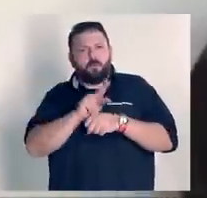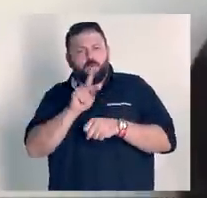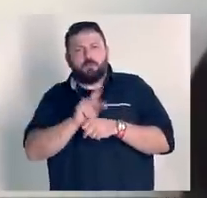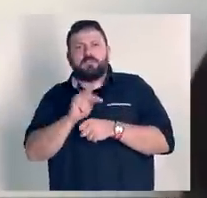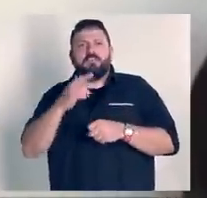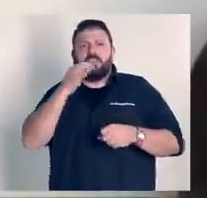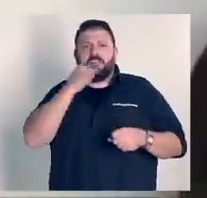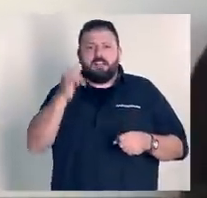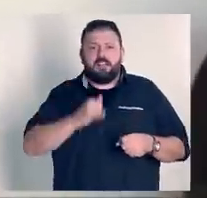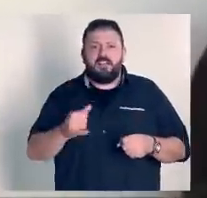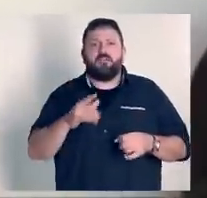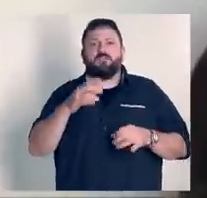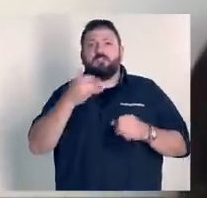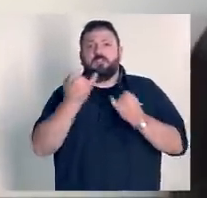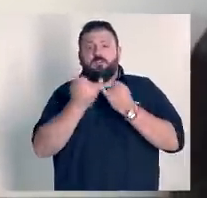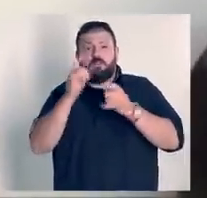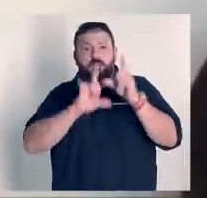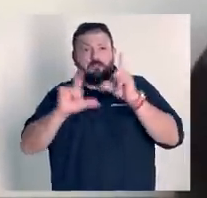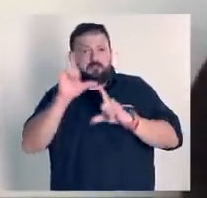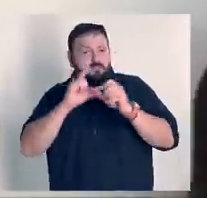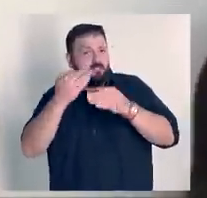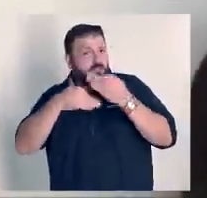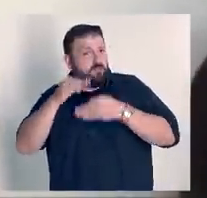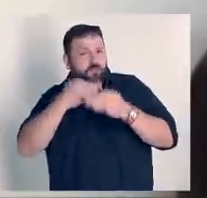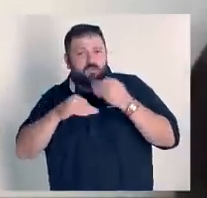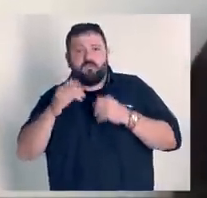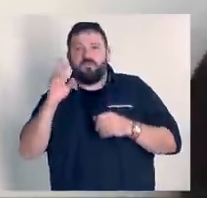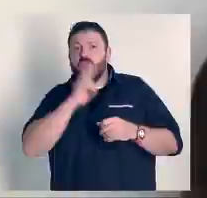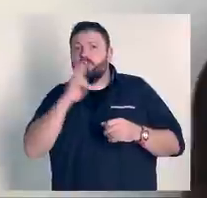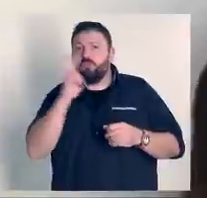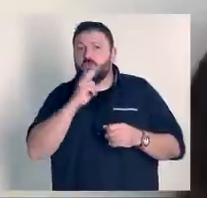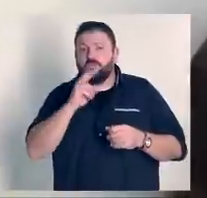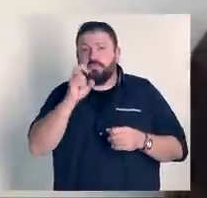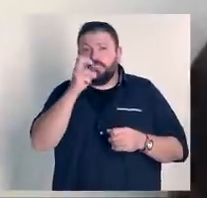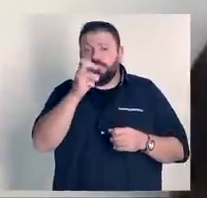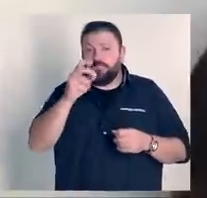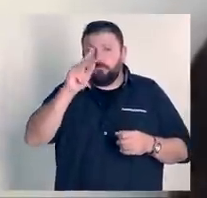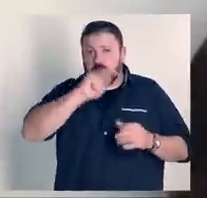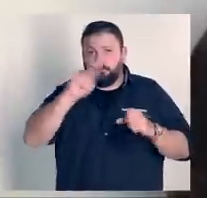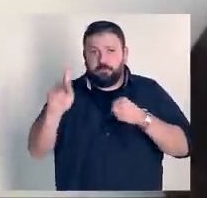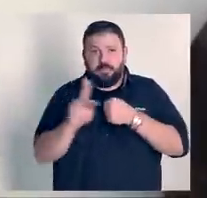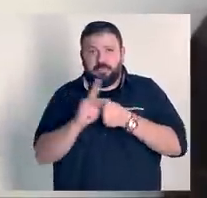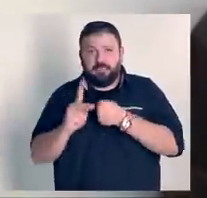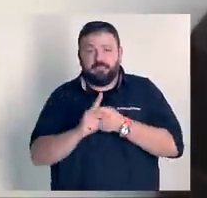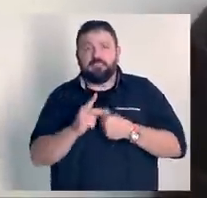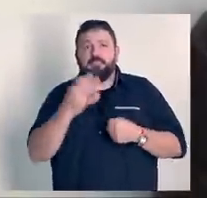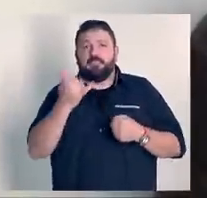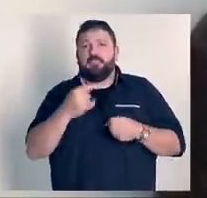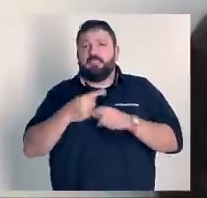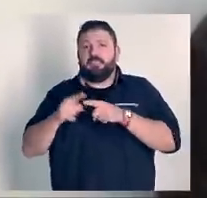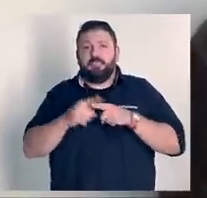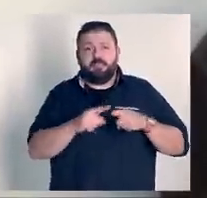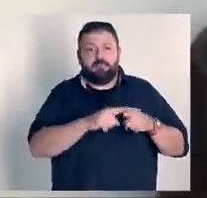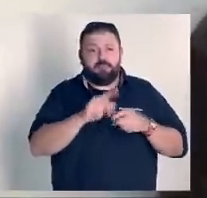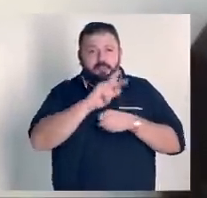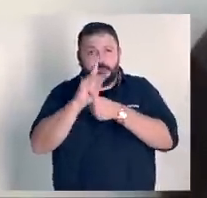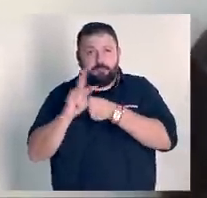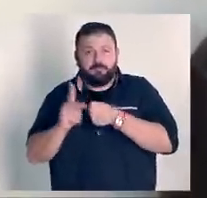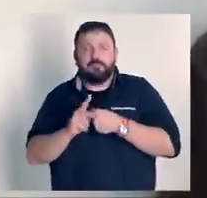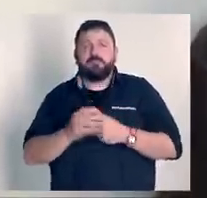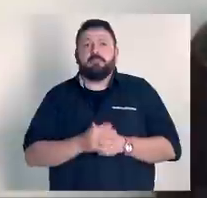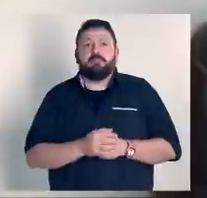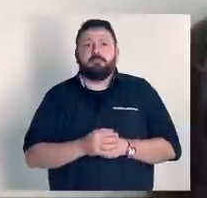ruso, para toda la gente que tiene organización en los países diferentes a los países de